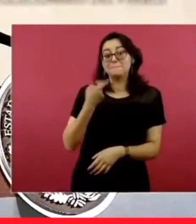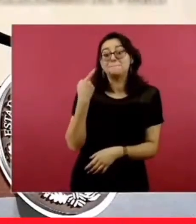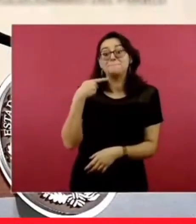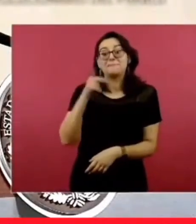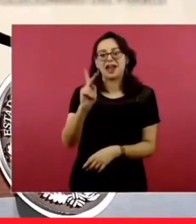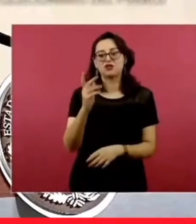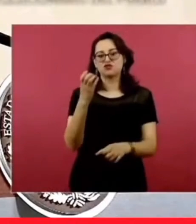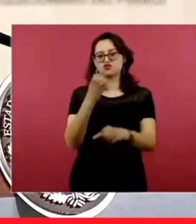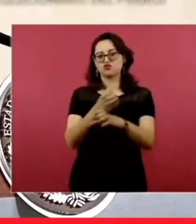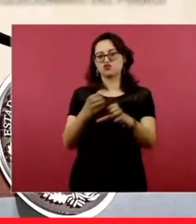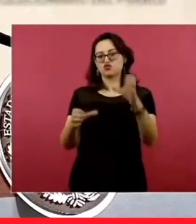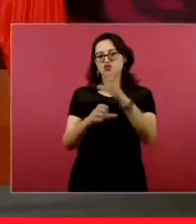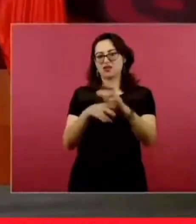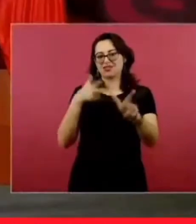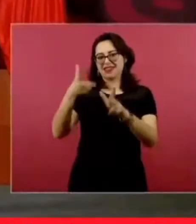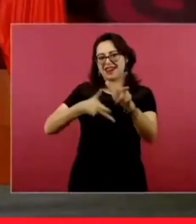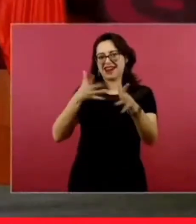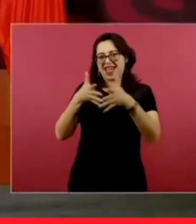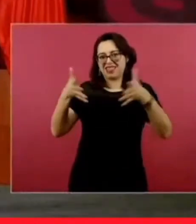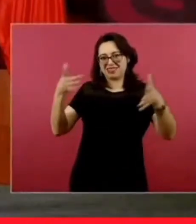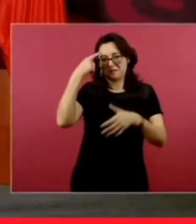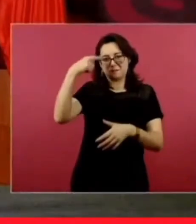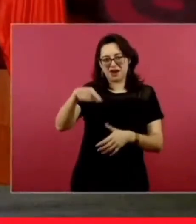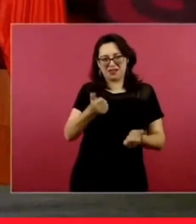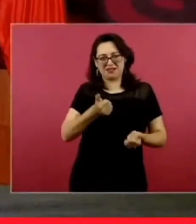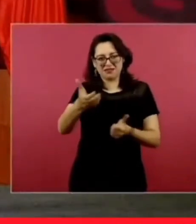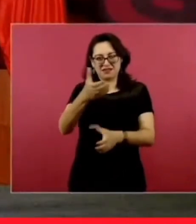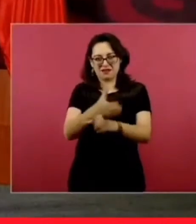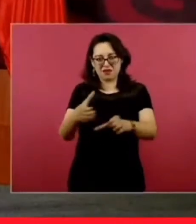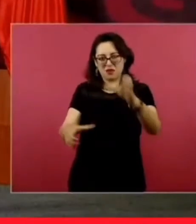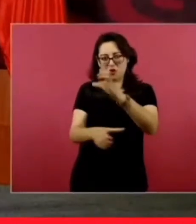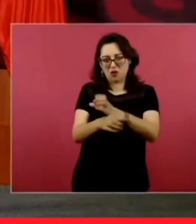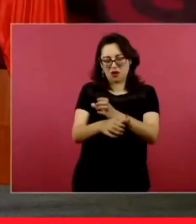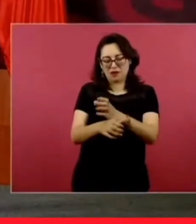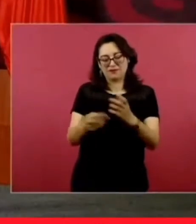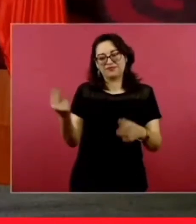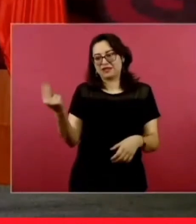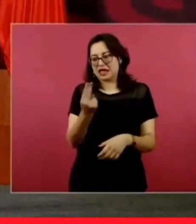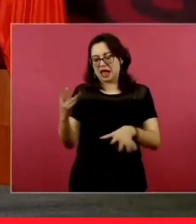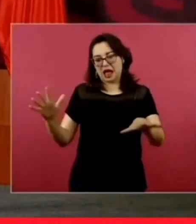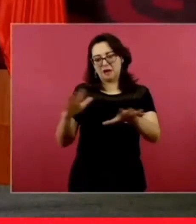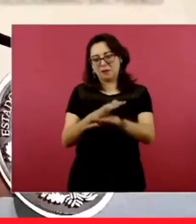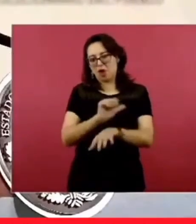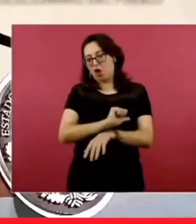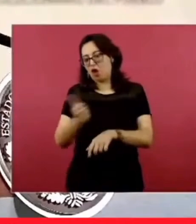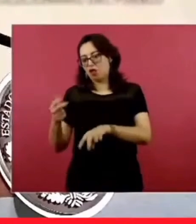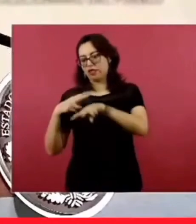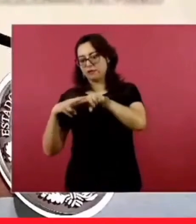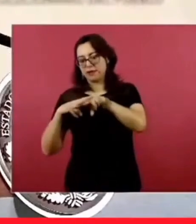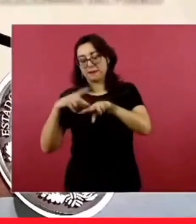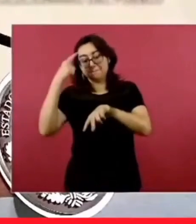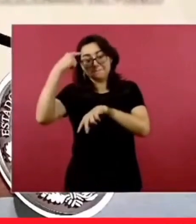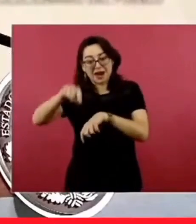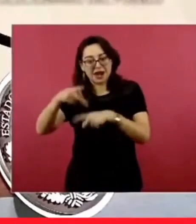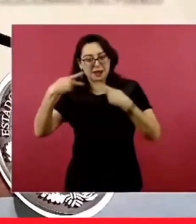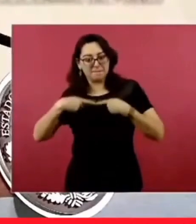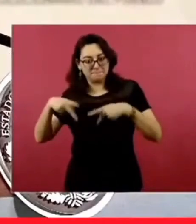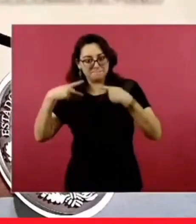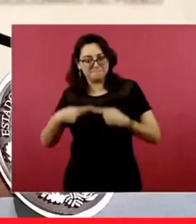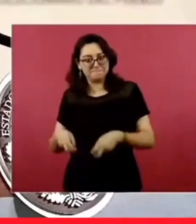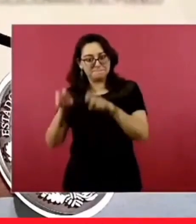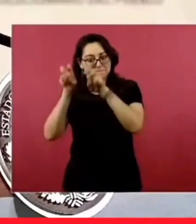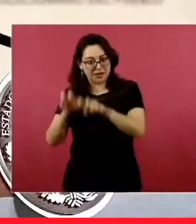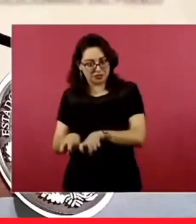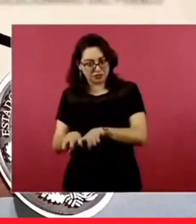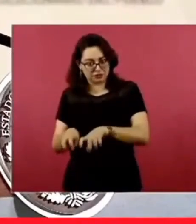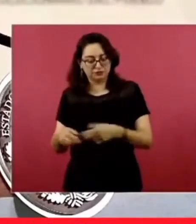recorrido entre la estación de Buenavista a la estación del aeropuerto Felipe Ángeles, que la estación está dentro del aeropuerto,